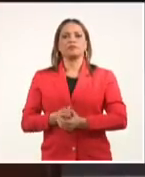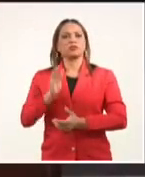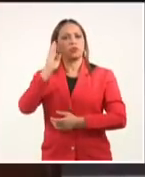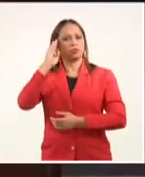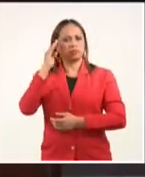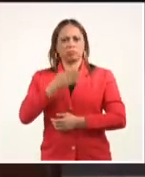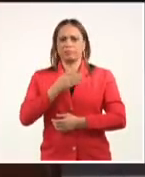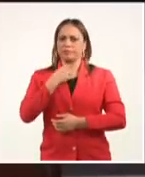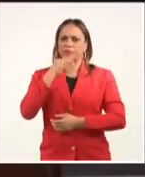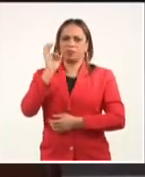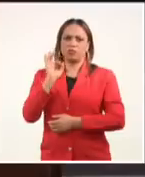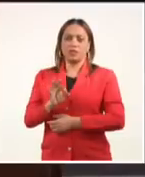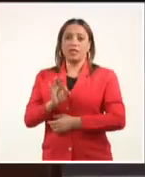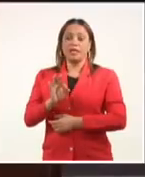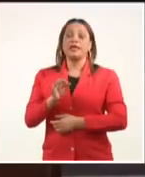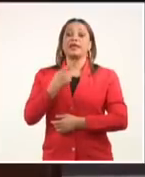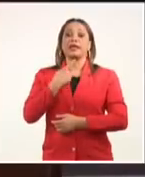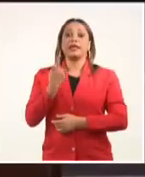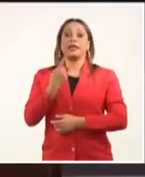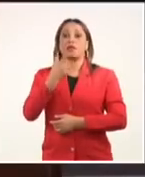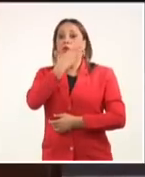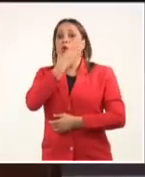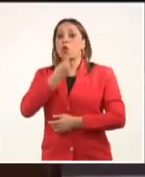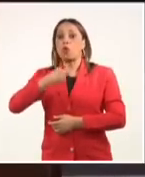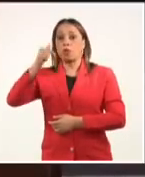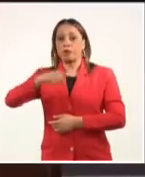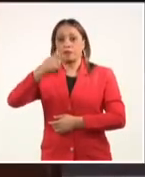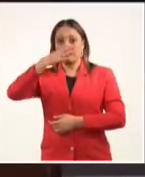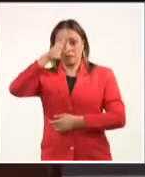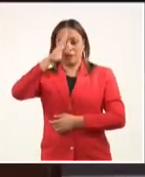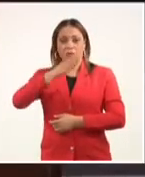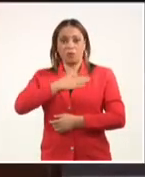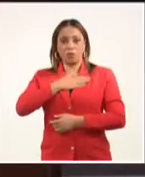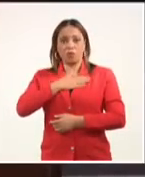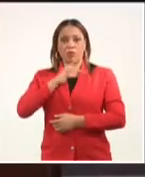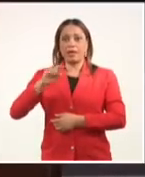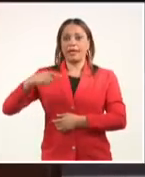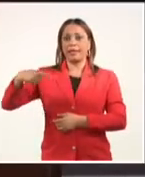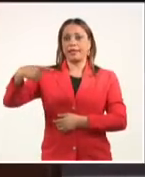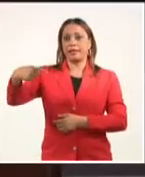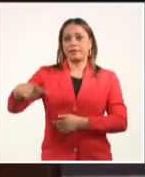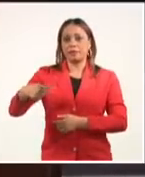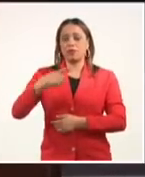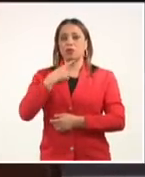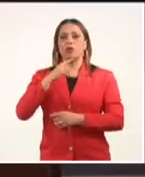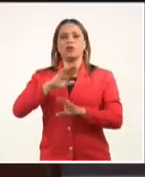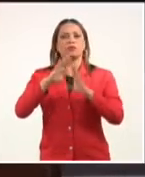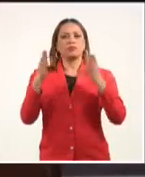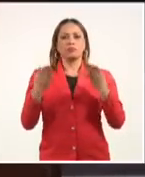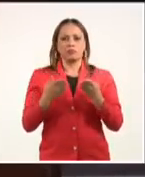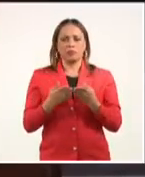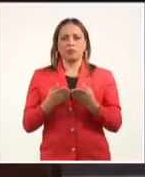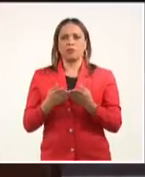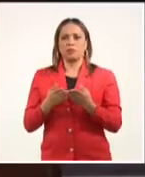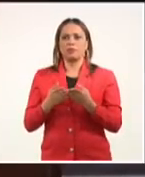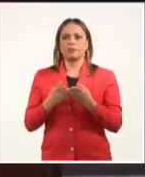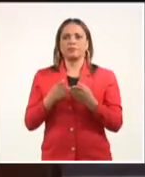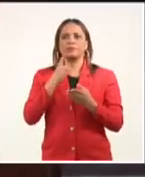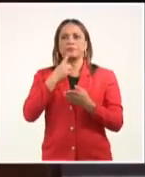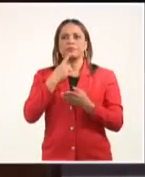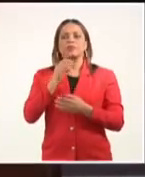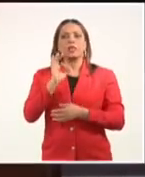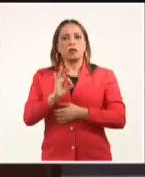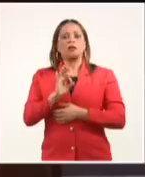convencido de que los pinos nuevos, nuestra combativa juventud, así